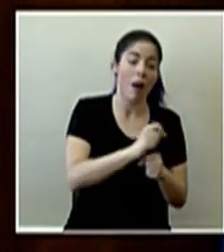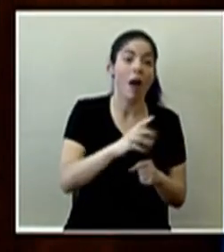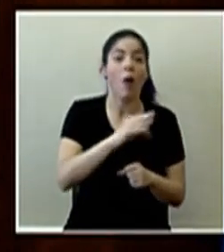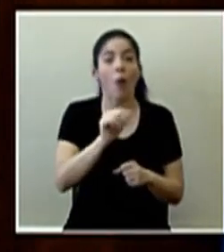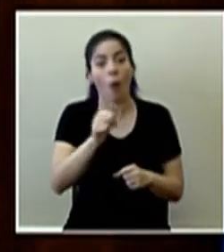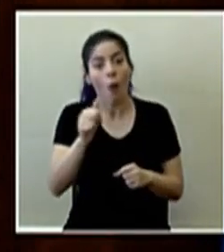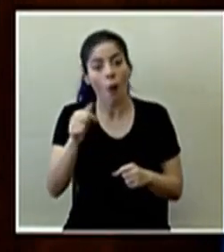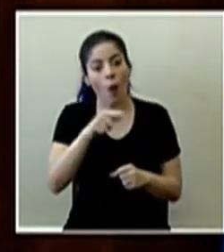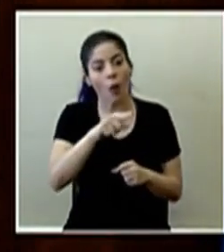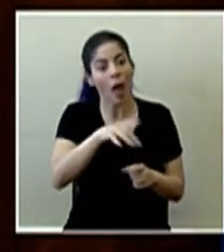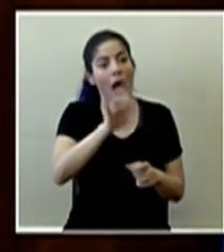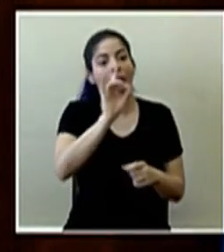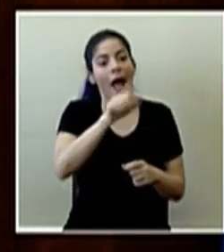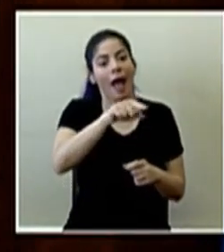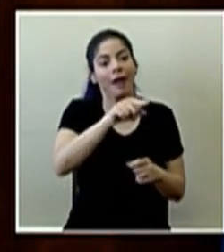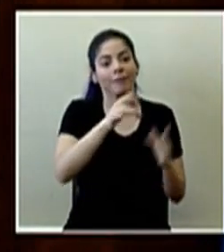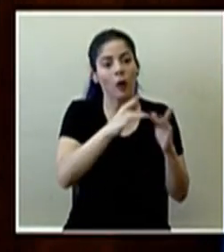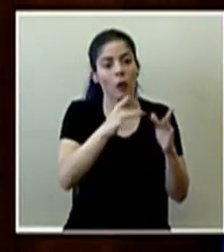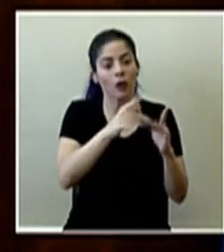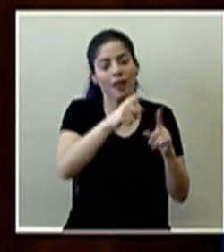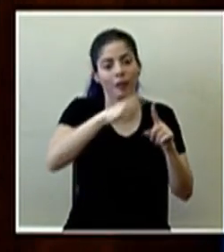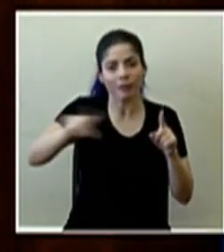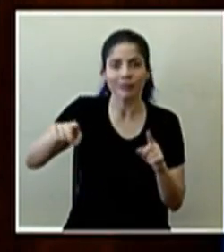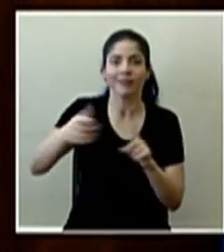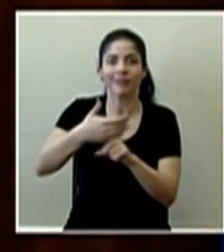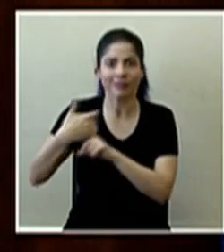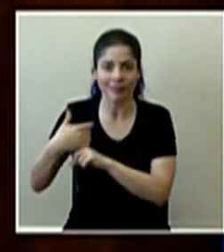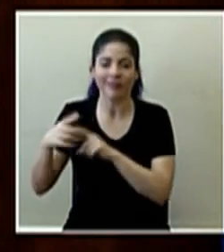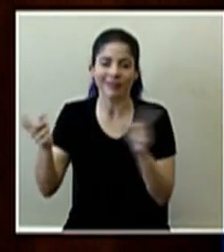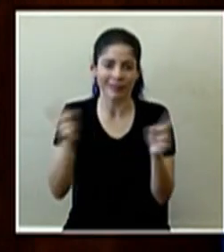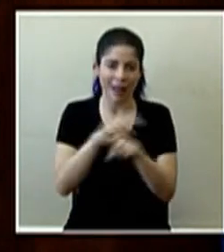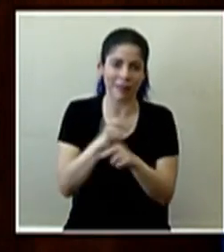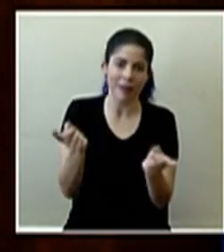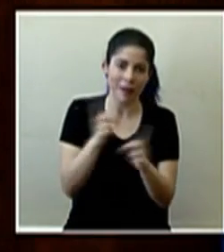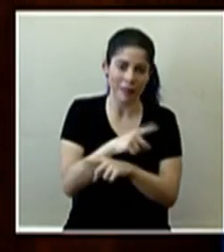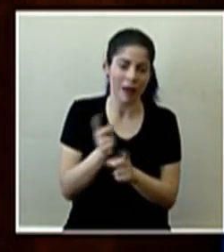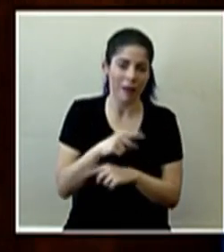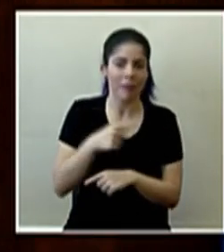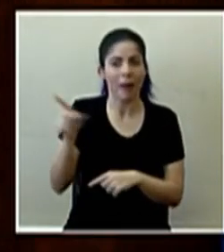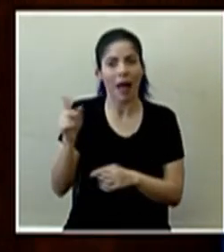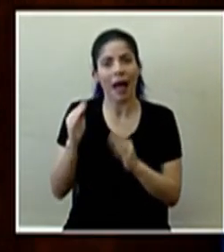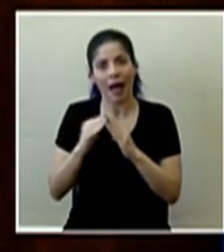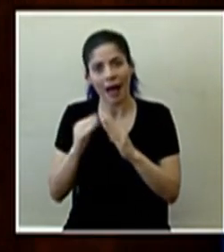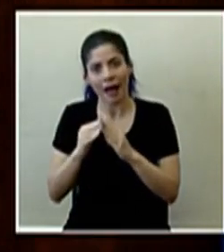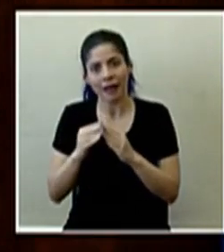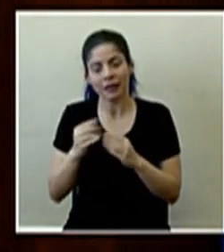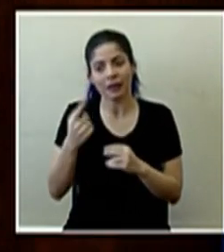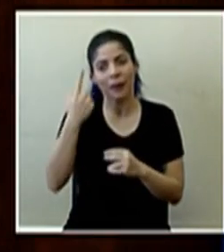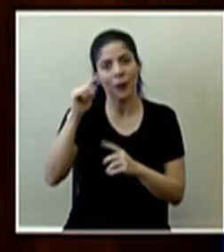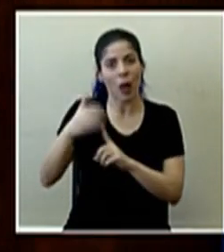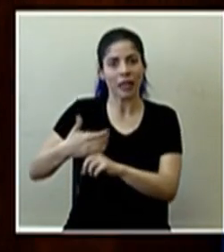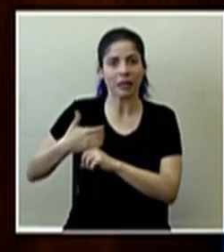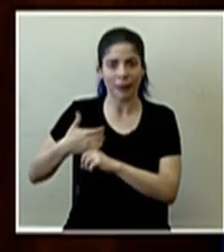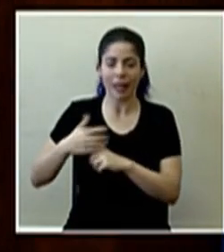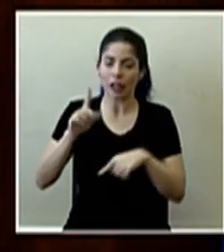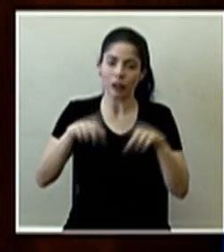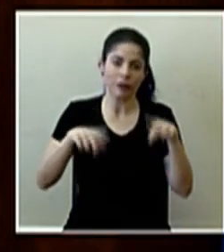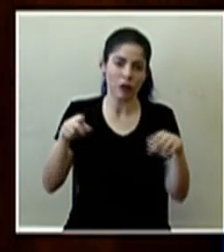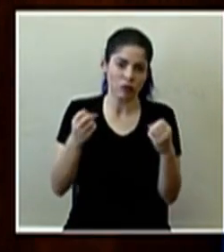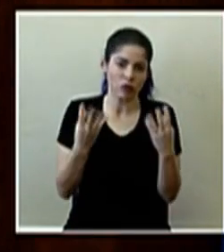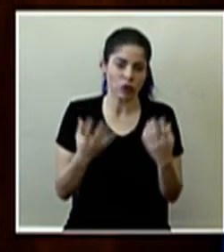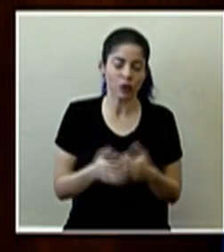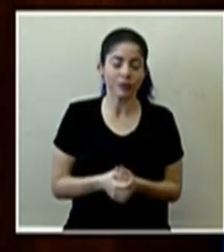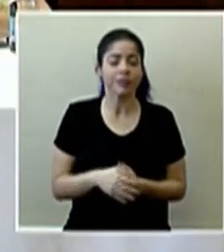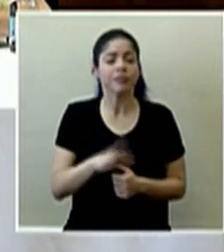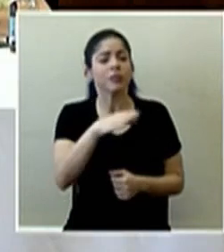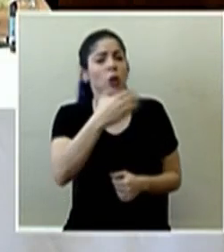otros se van identificando como contactos cercanos y se van enviando a la casa en calidad de aislamiento.